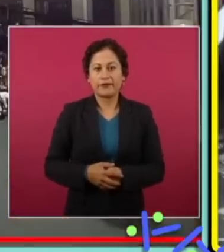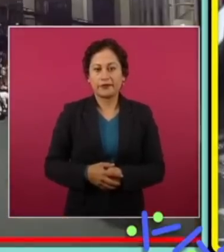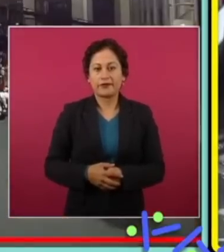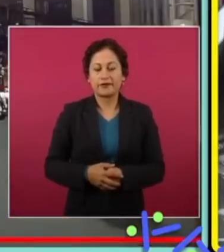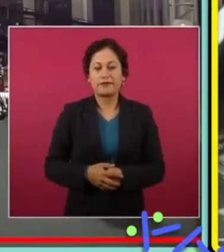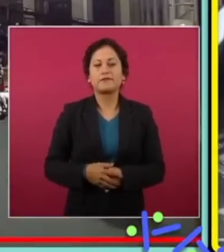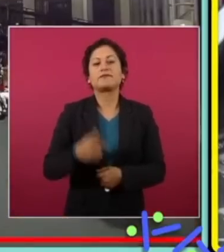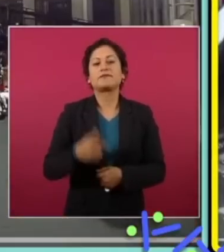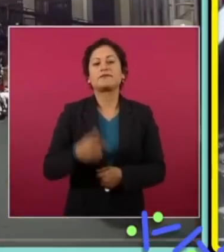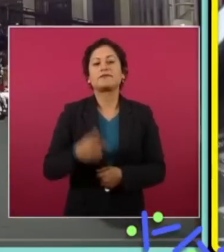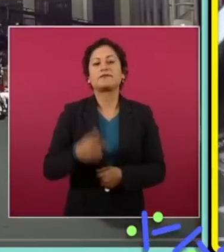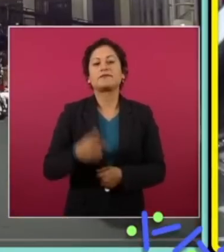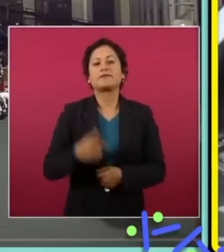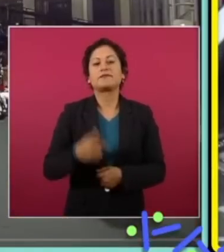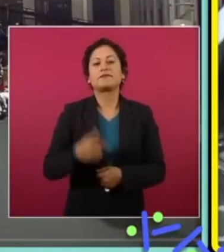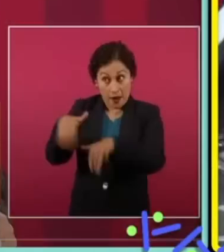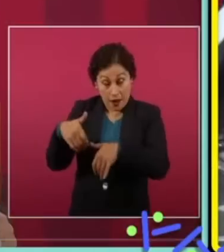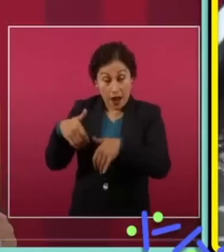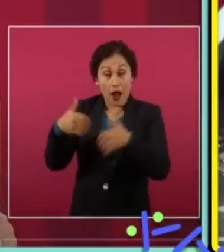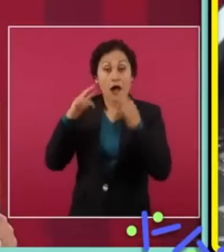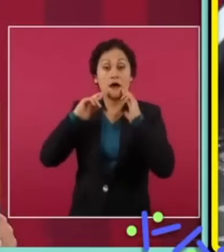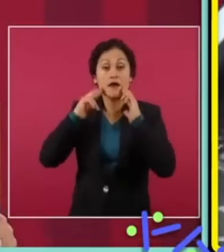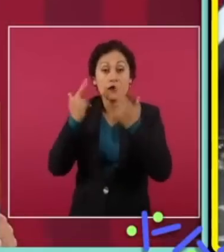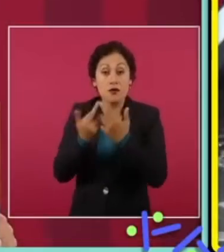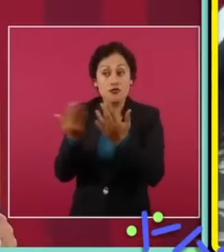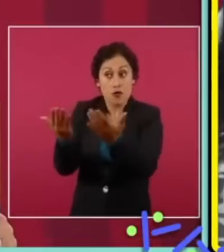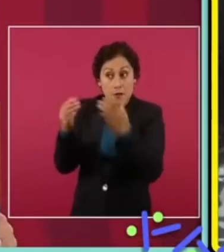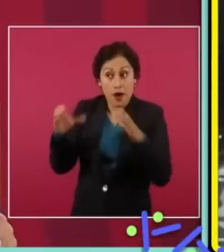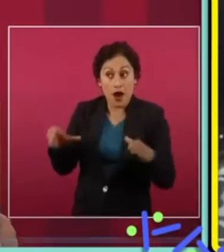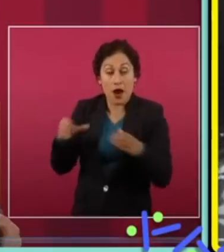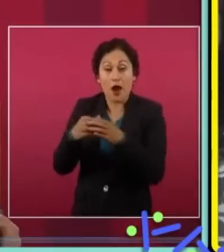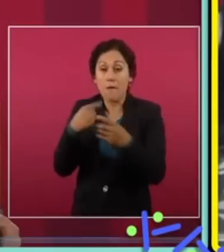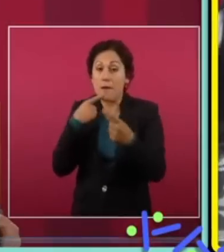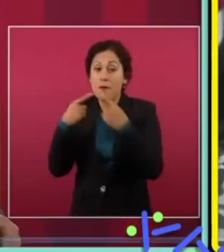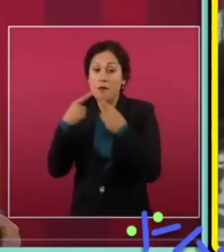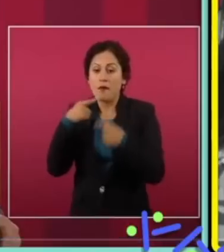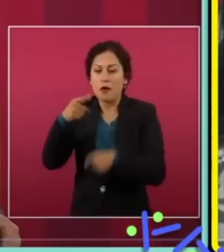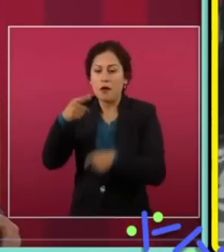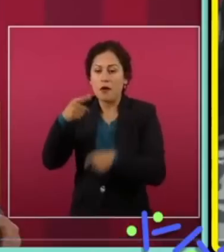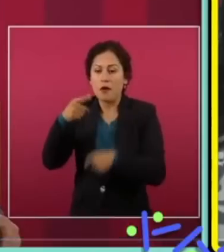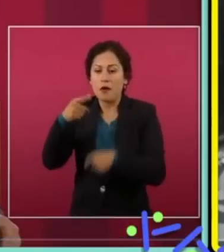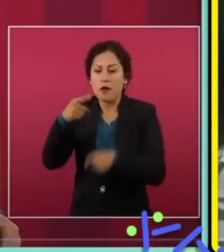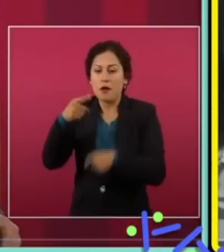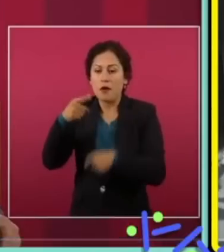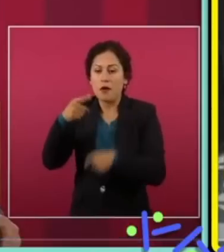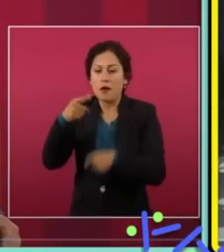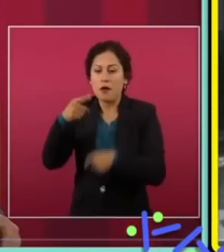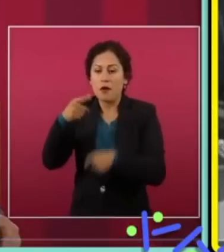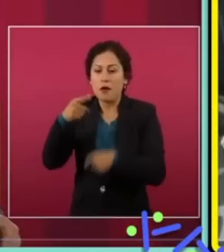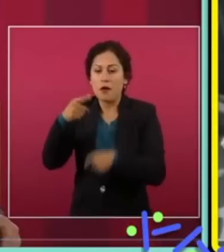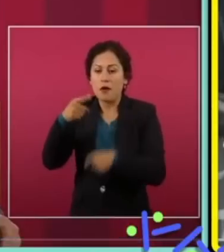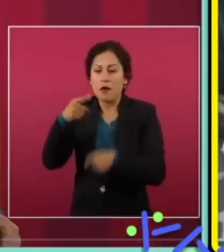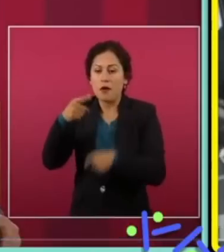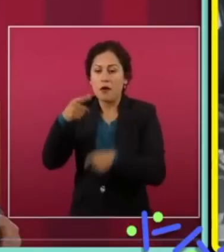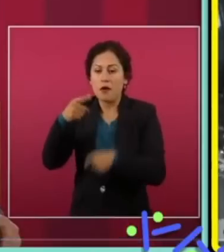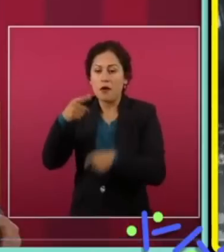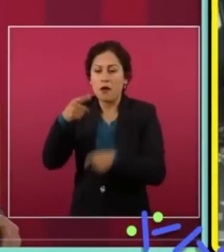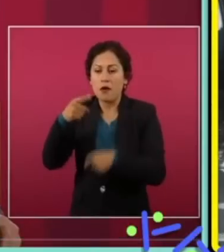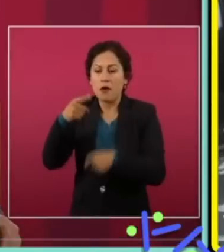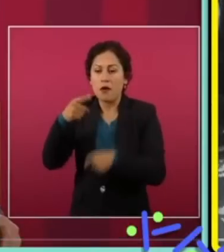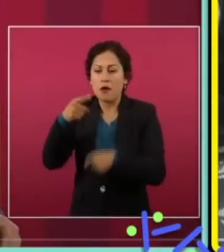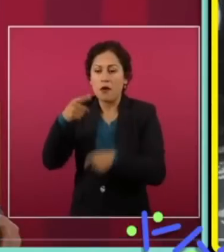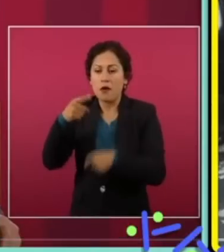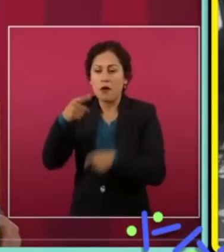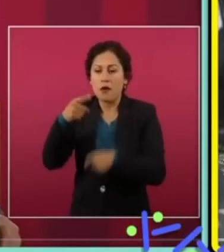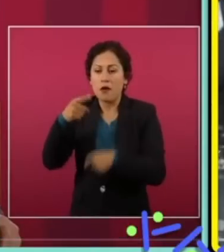Ahora sí me voy para que se autorice el paso del tren. Bueno, pues esas fueron parte de las declaraciones y la verdad que